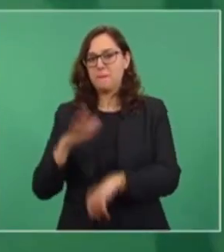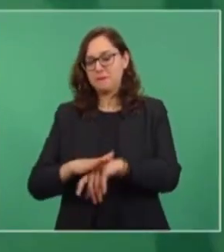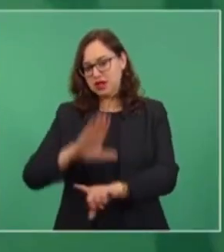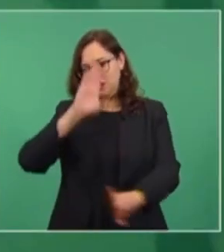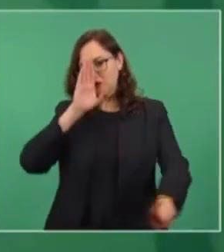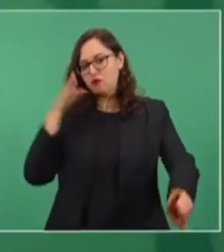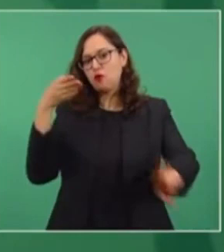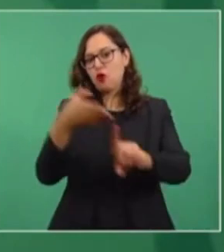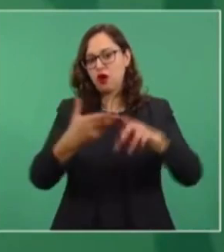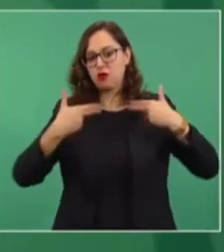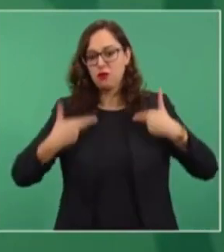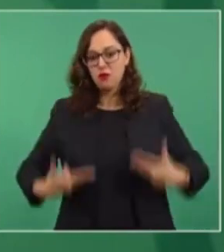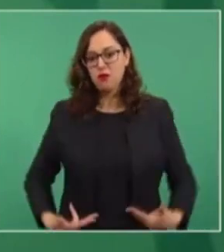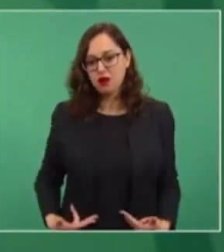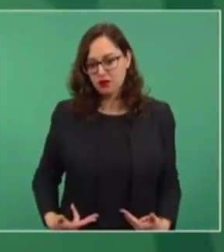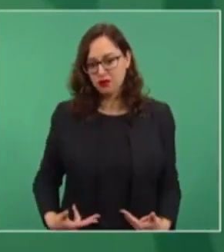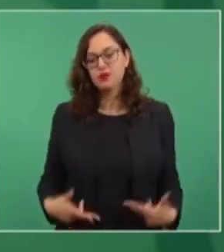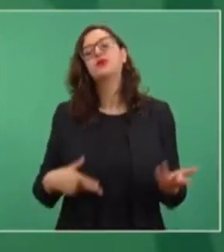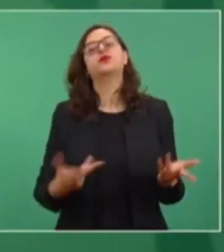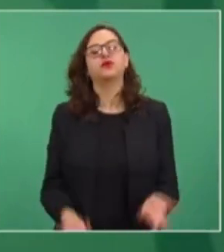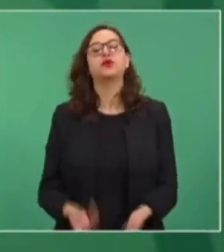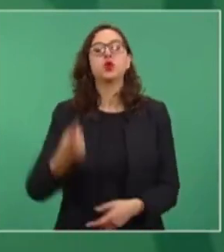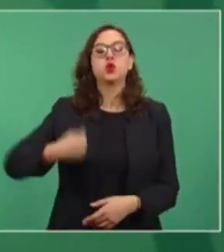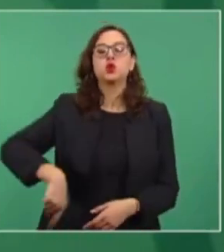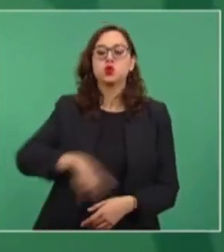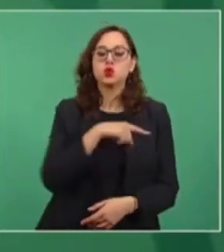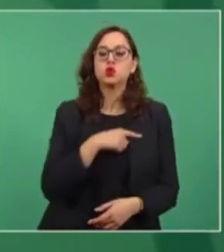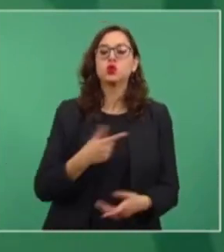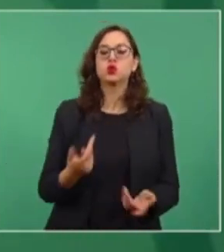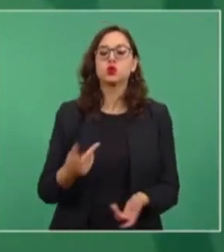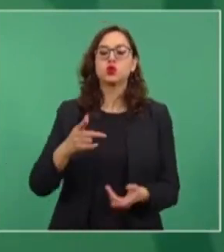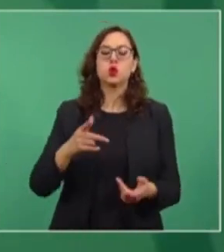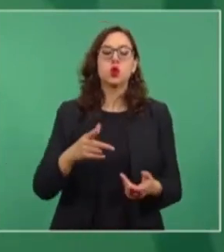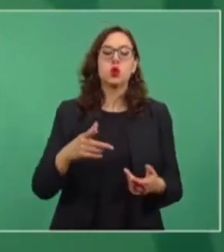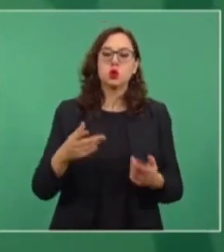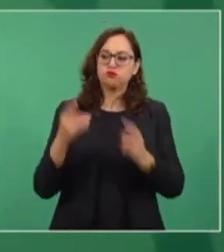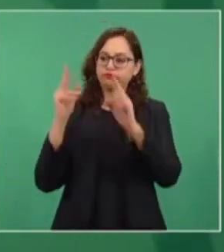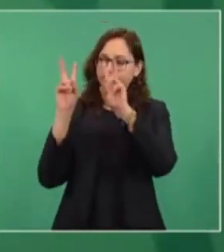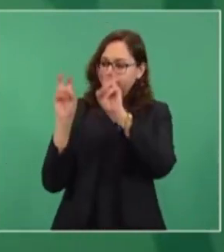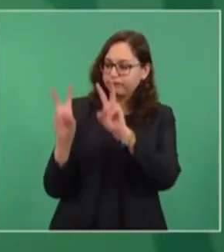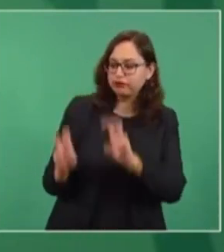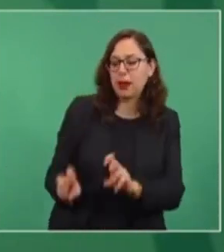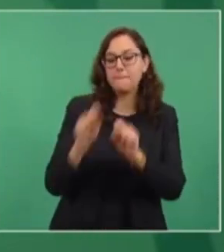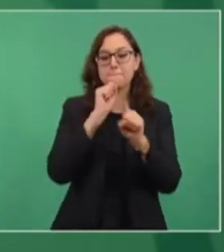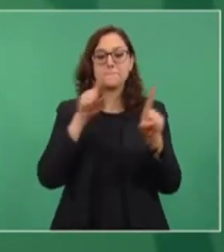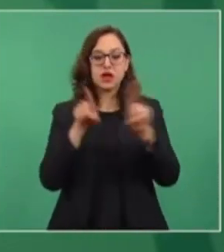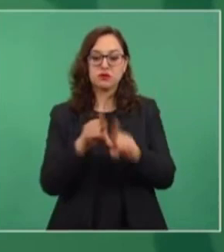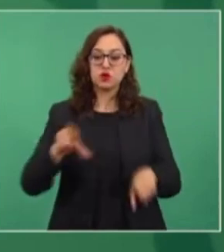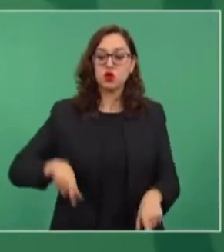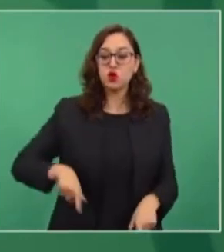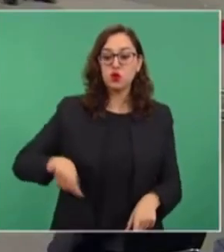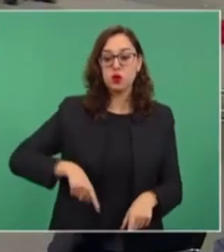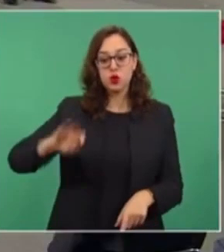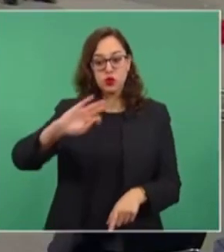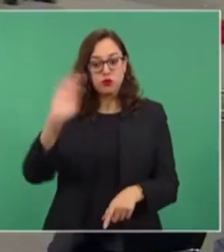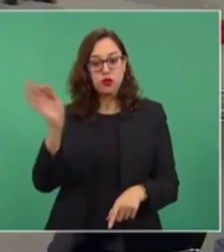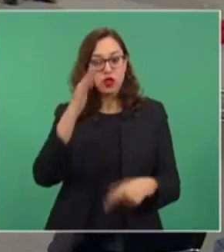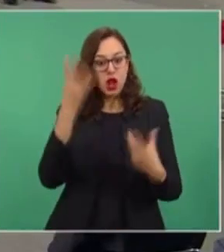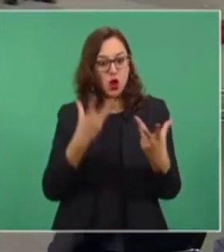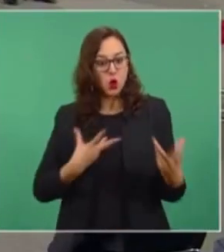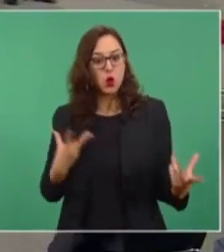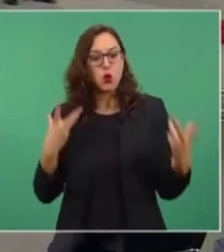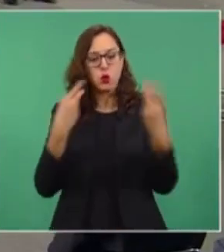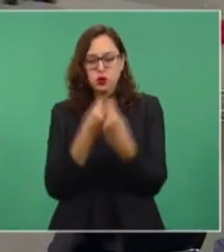especialistas en cada materia y funcionarios del gobierno federal nos han permitido tener claridad de metas. Entre el diagnóstico y la